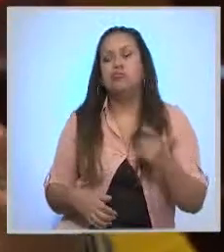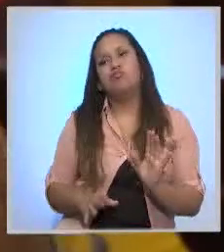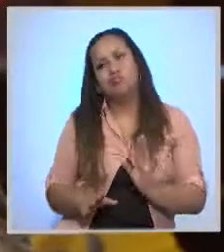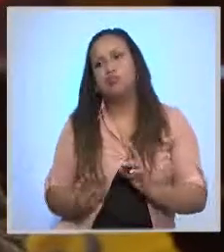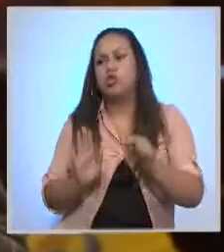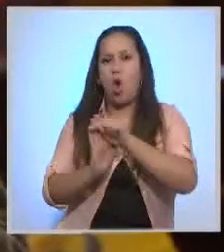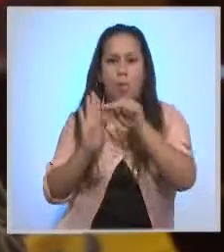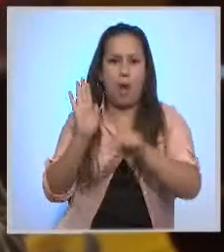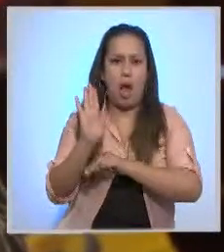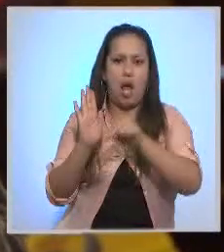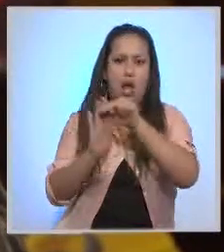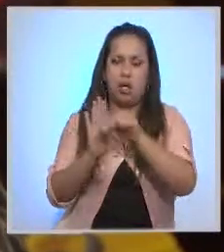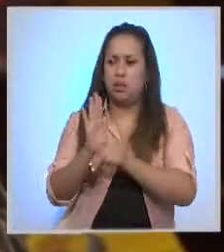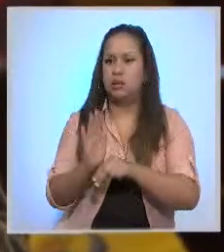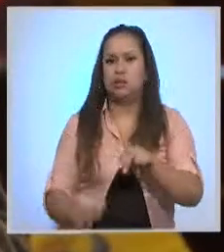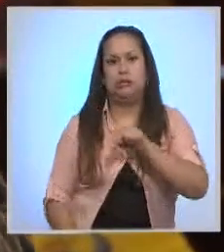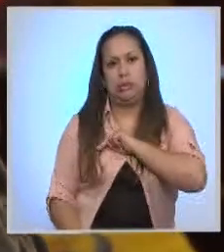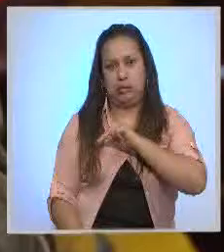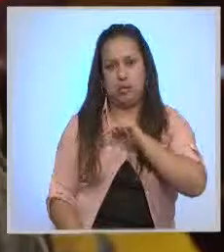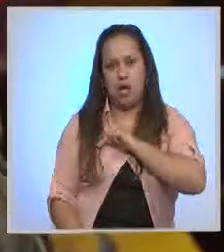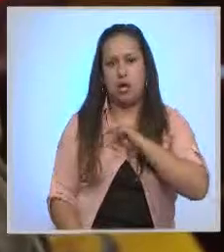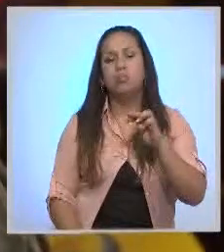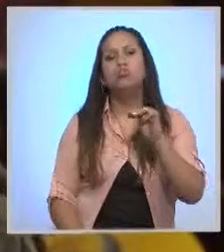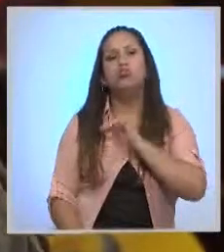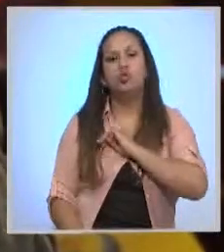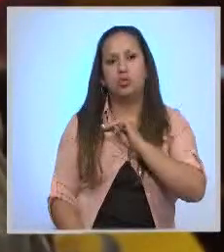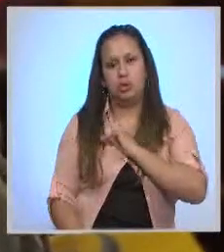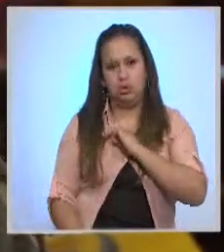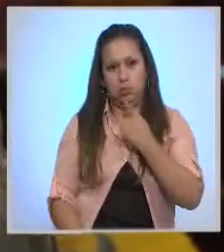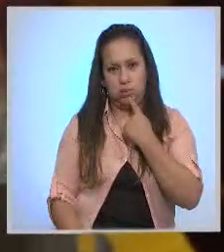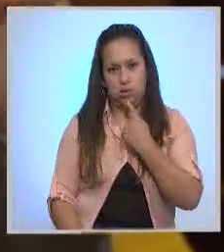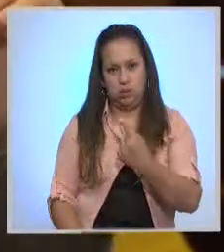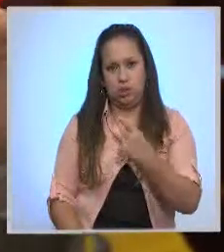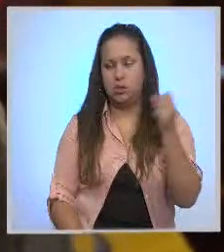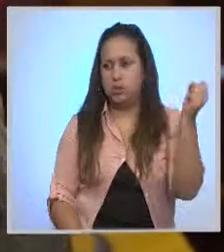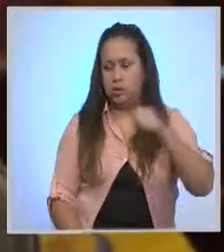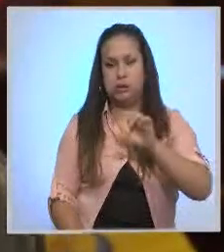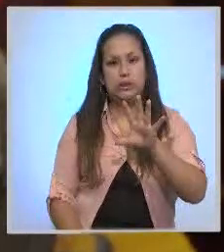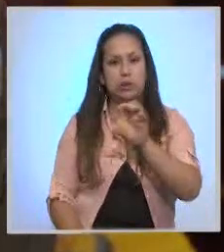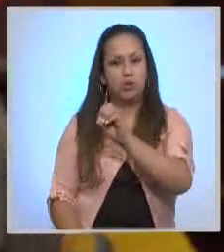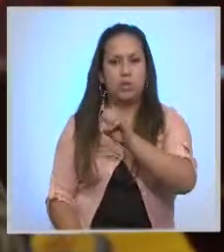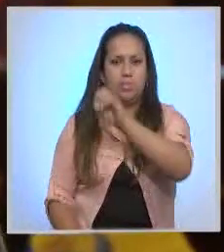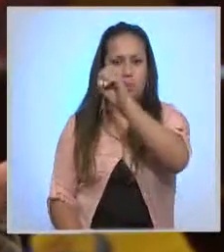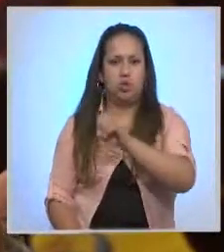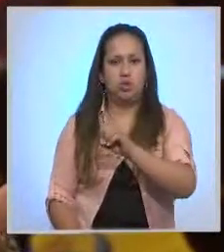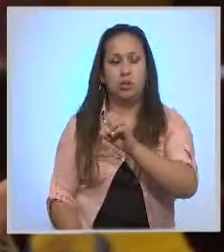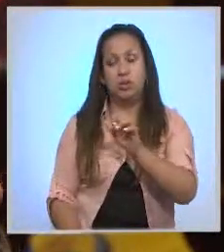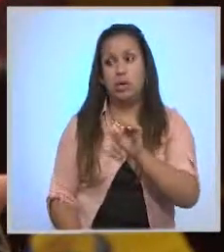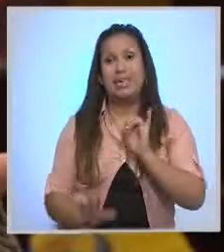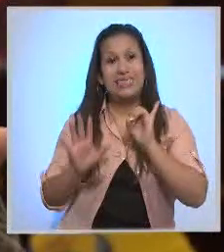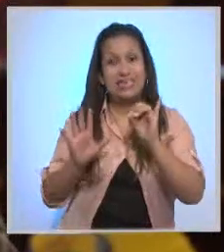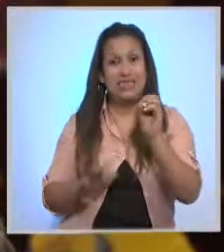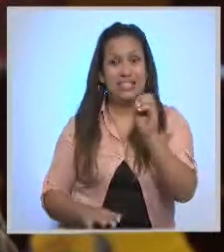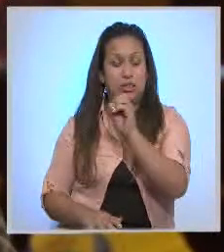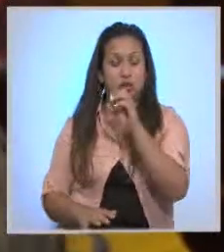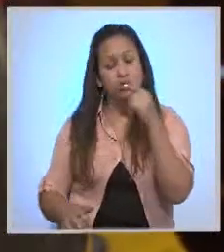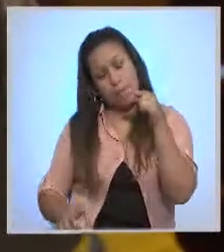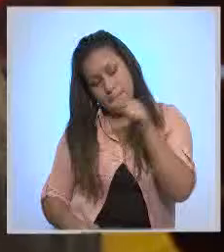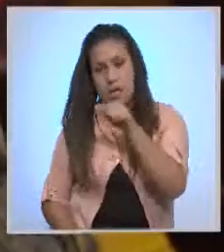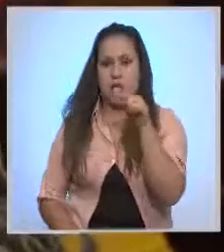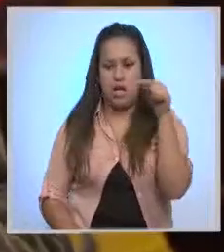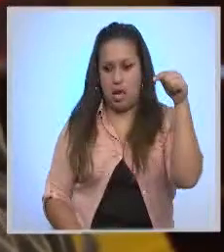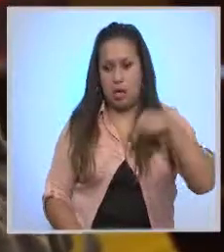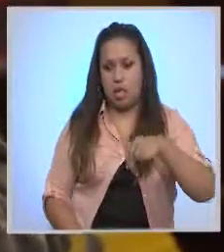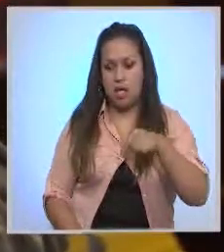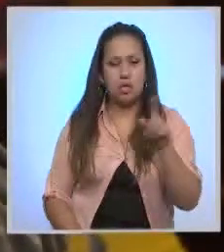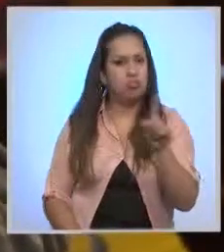en tema del municipio de establecer obviamente la restricción al 50 por ciento quiere decir que los cerca de 600 mil vehículos que tenemos en la capital